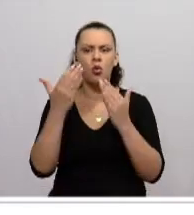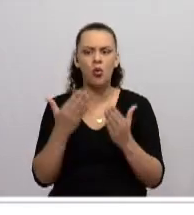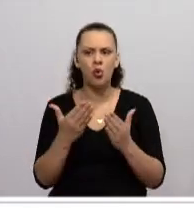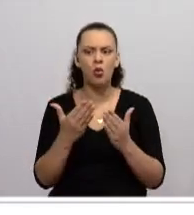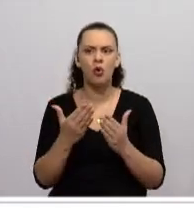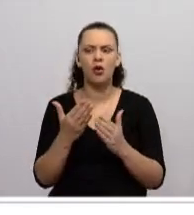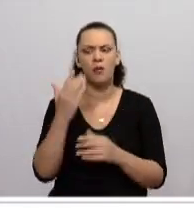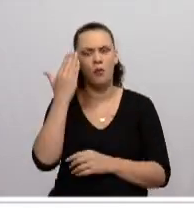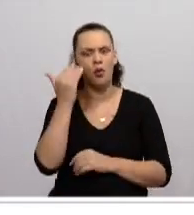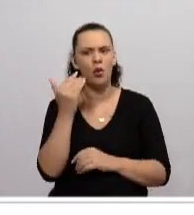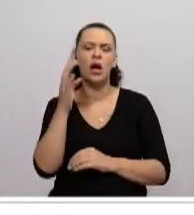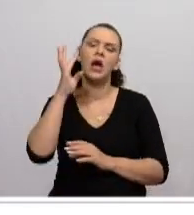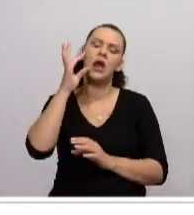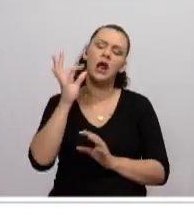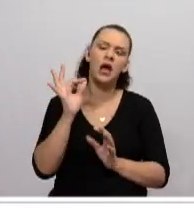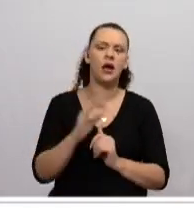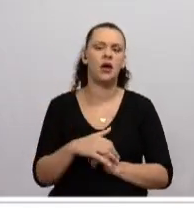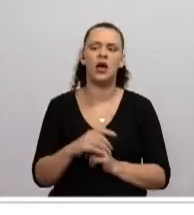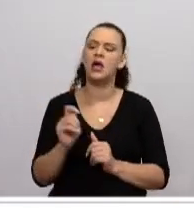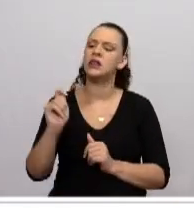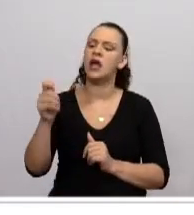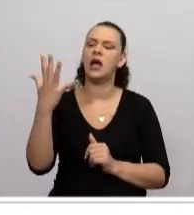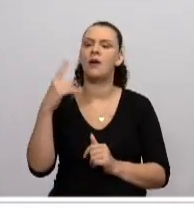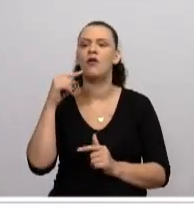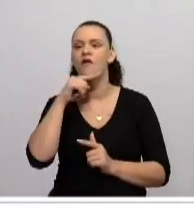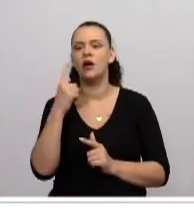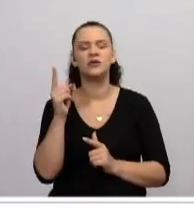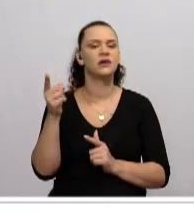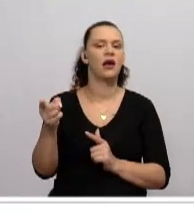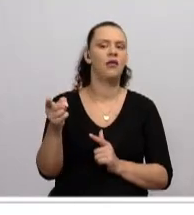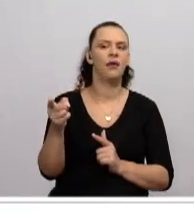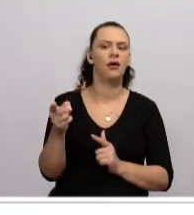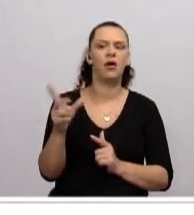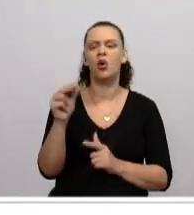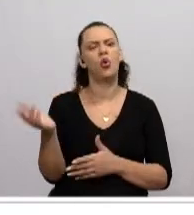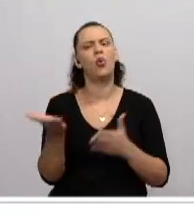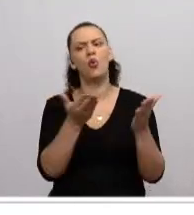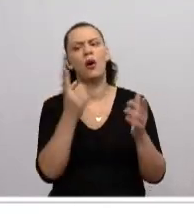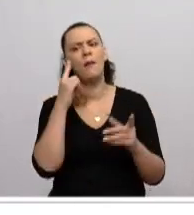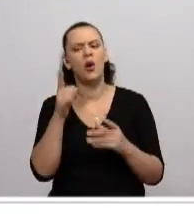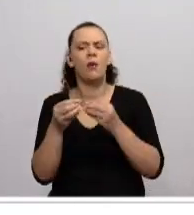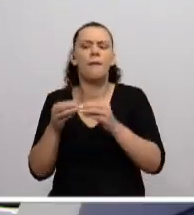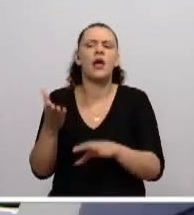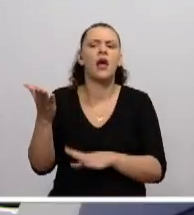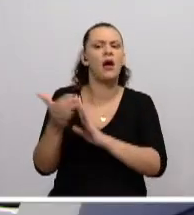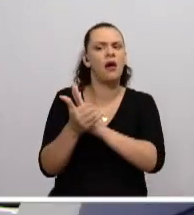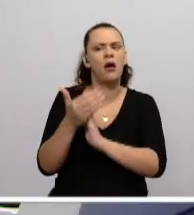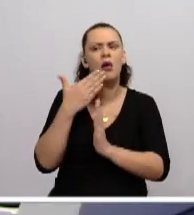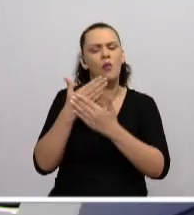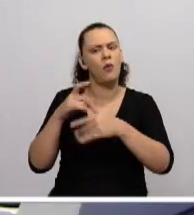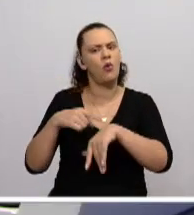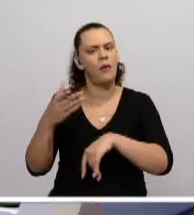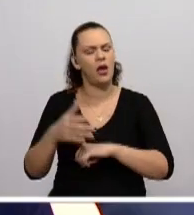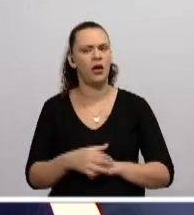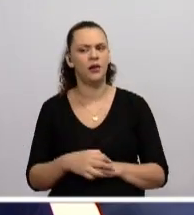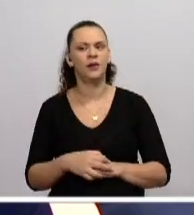porque creemos que es tarjeta amarilla o Roja Directa si no lo llevamos y nos desperdiciamos del buen momento Guzmán